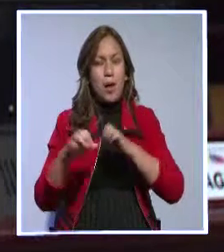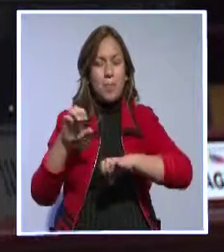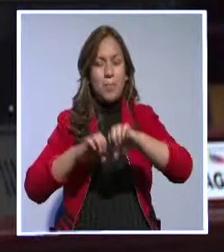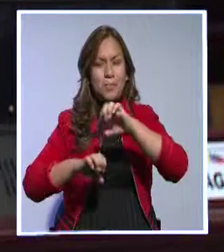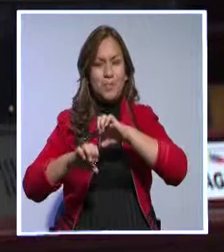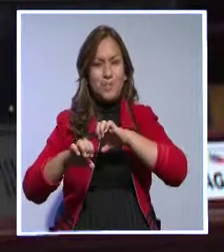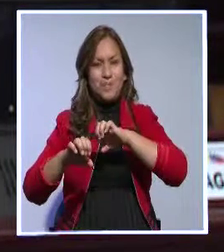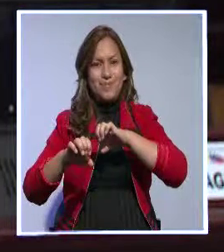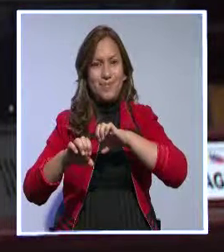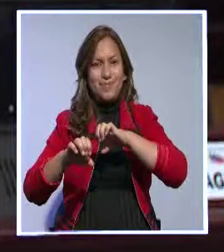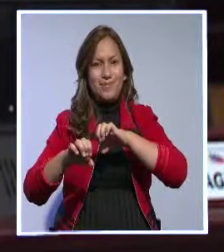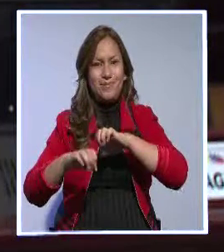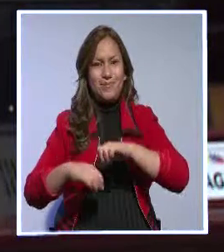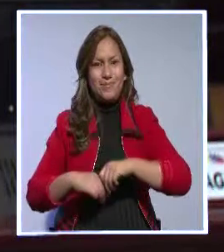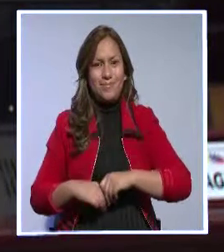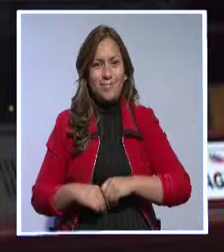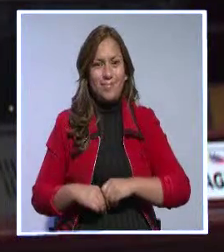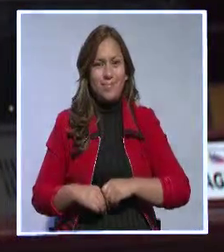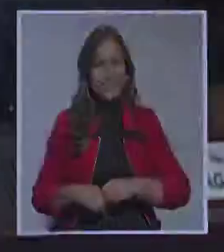respecto